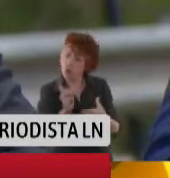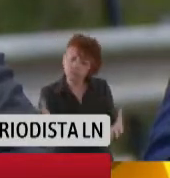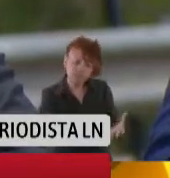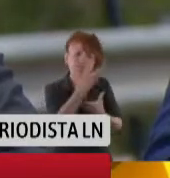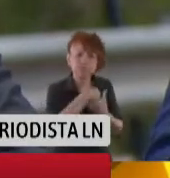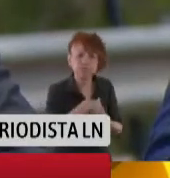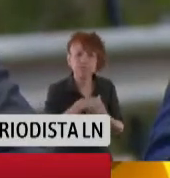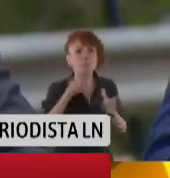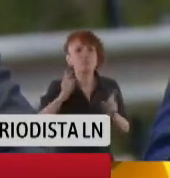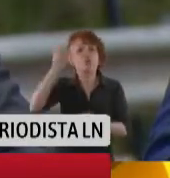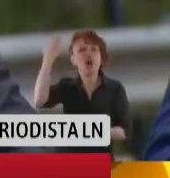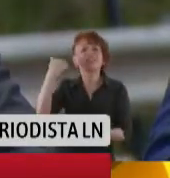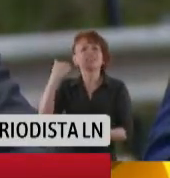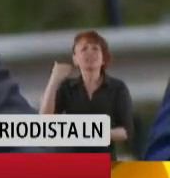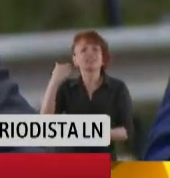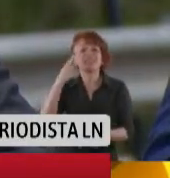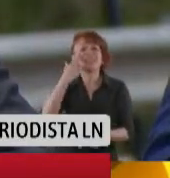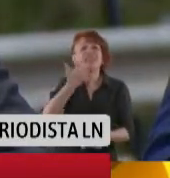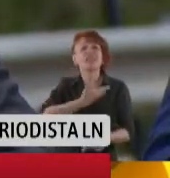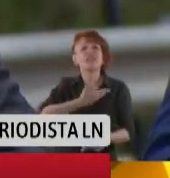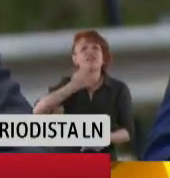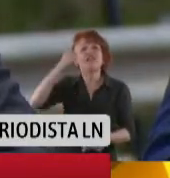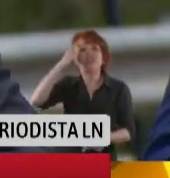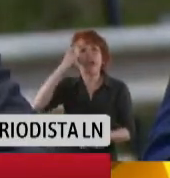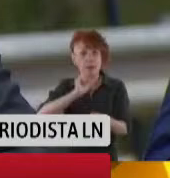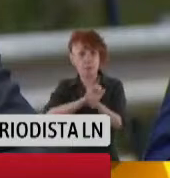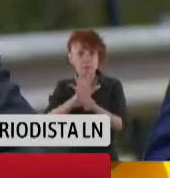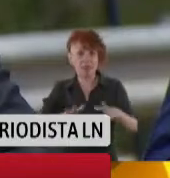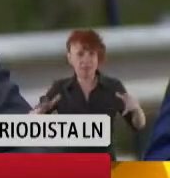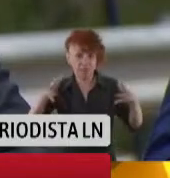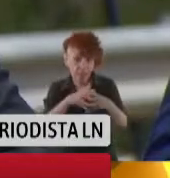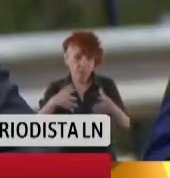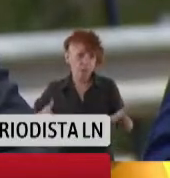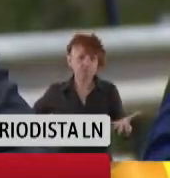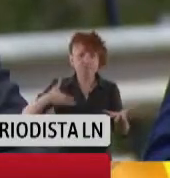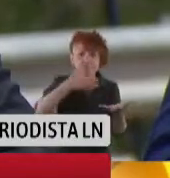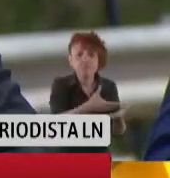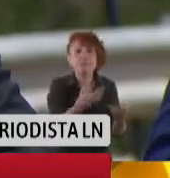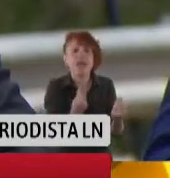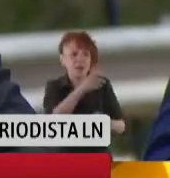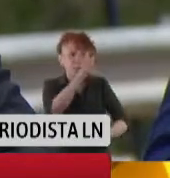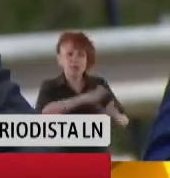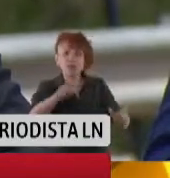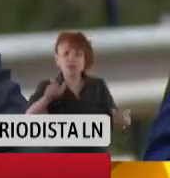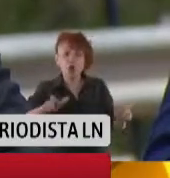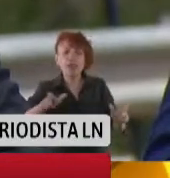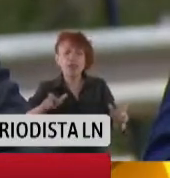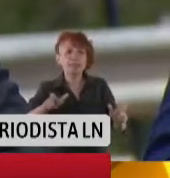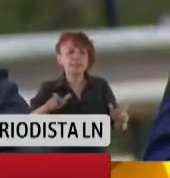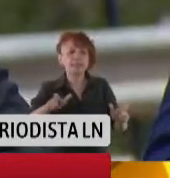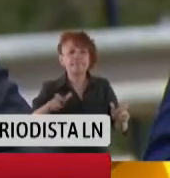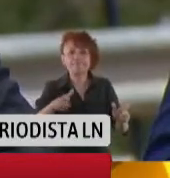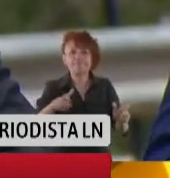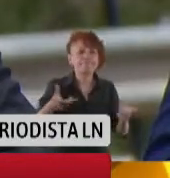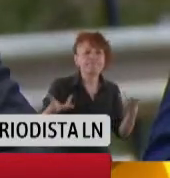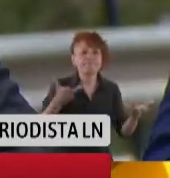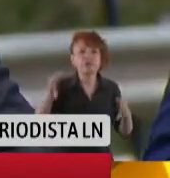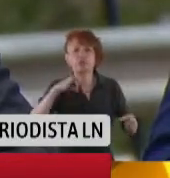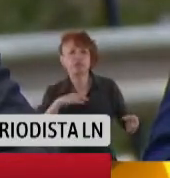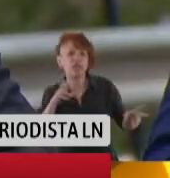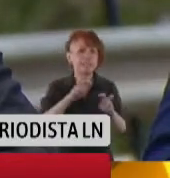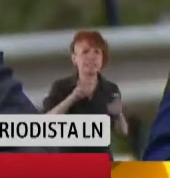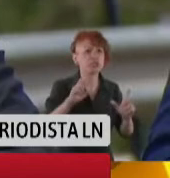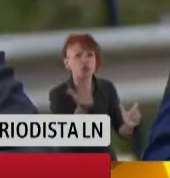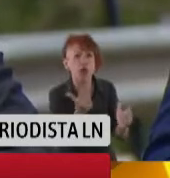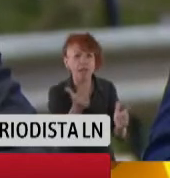arrastre, claro, en la elección, que se vota todo el mismo día, ¿no? Entonces, si no tiene un candidato muy potente y no hay otra boleta